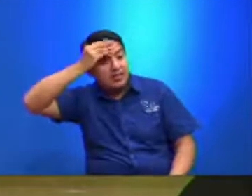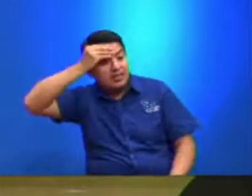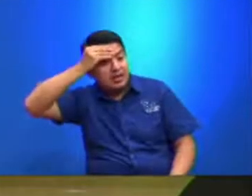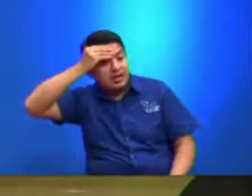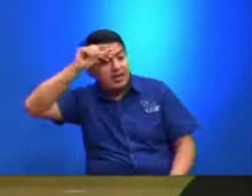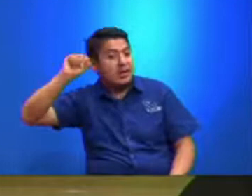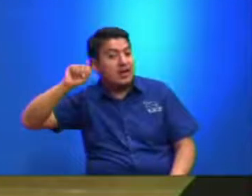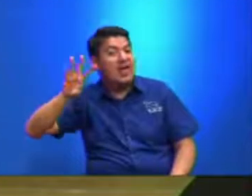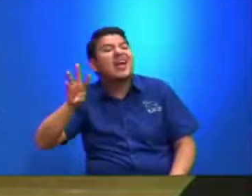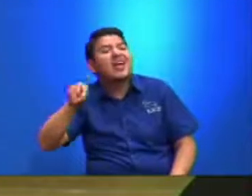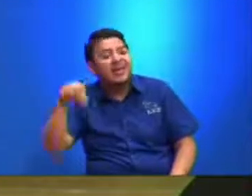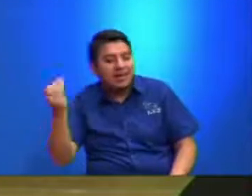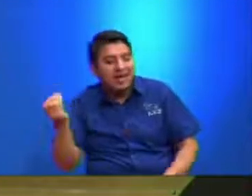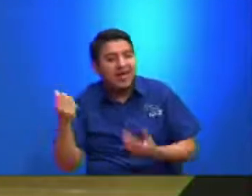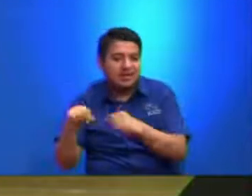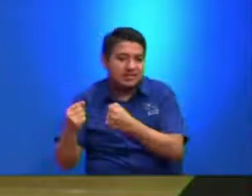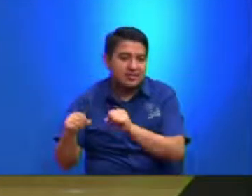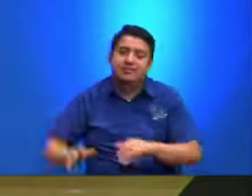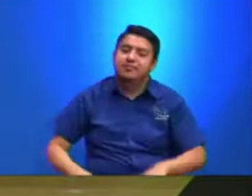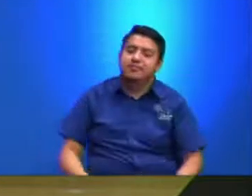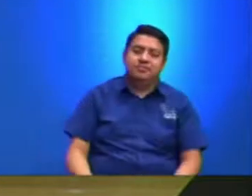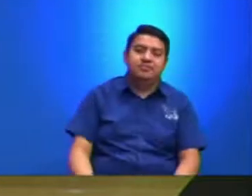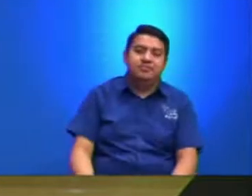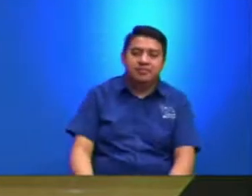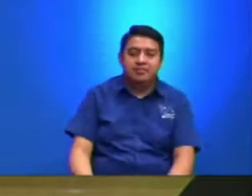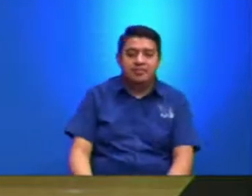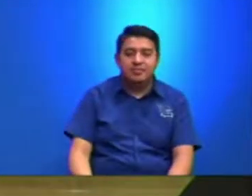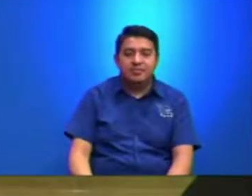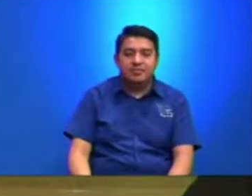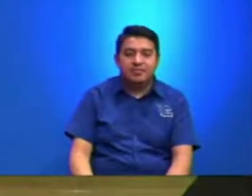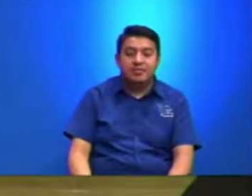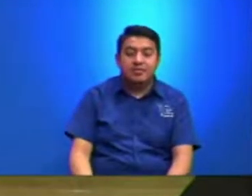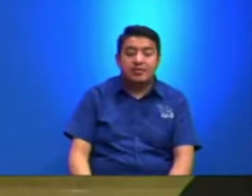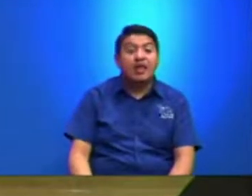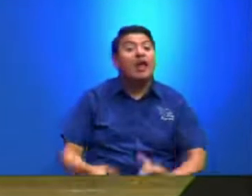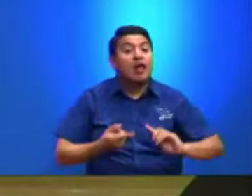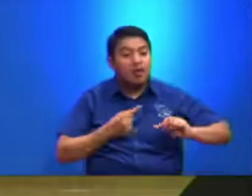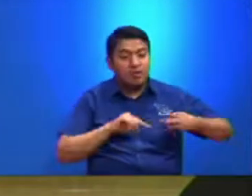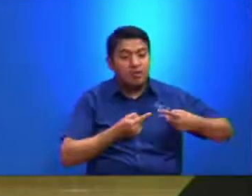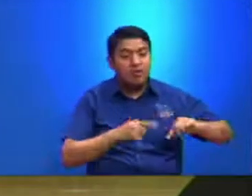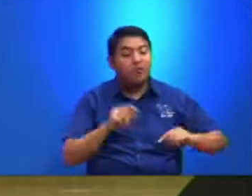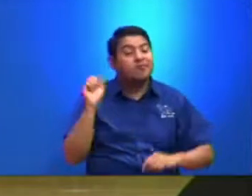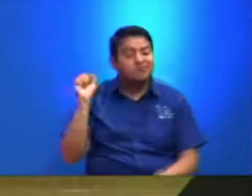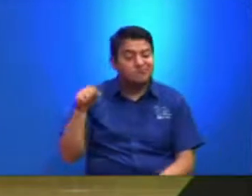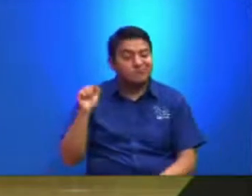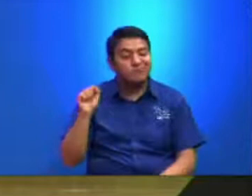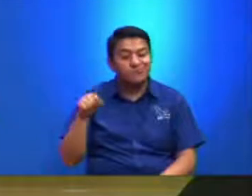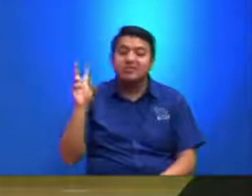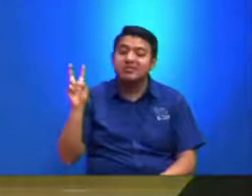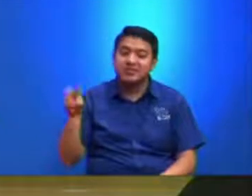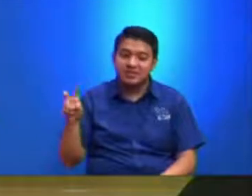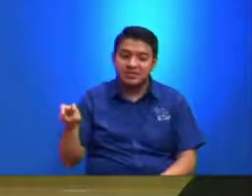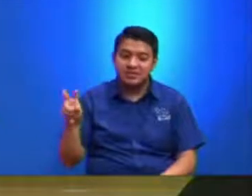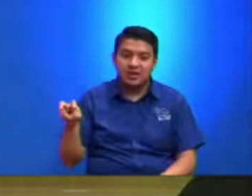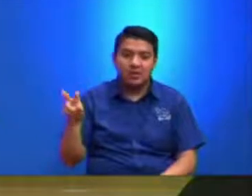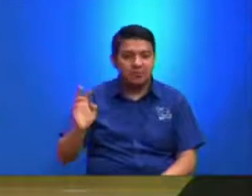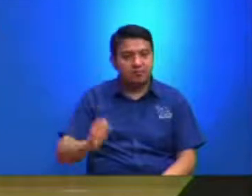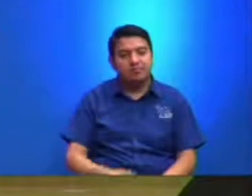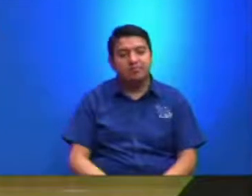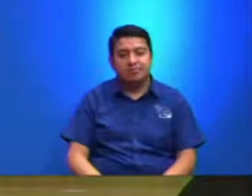Pero no le voy a contar porque después ya no me da tiempo para seguir predicando. Además, solo yo me ministro y usted